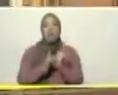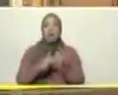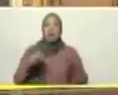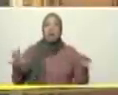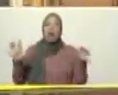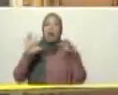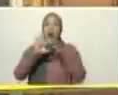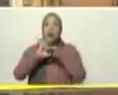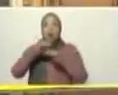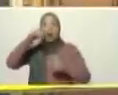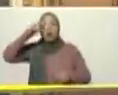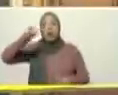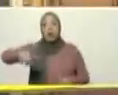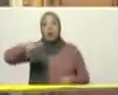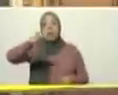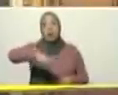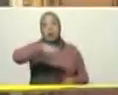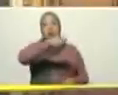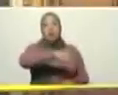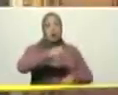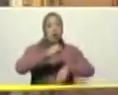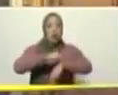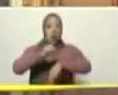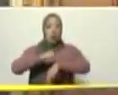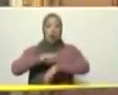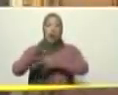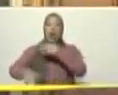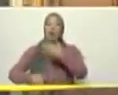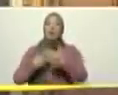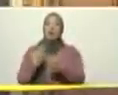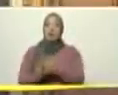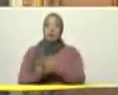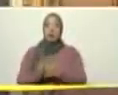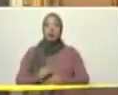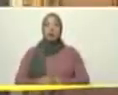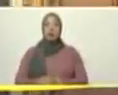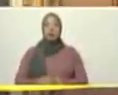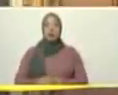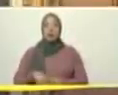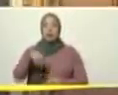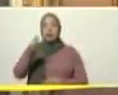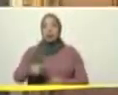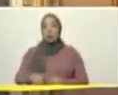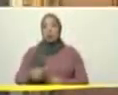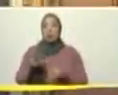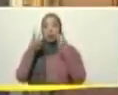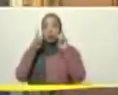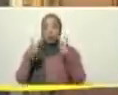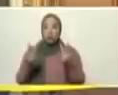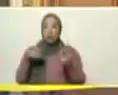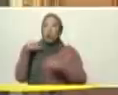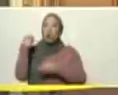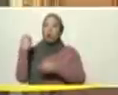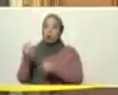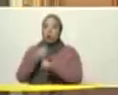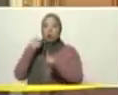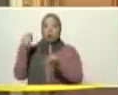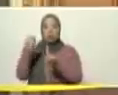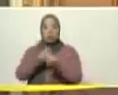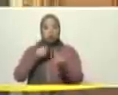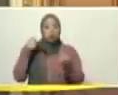que se gestó en las horas del 12 de abril. Ellos creían que estaban consolidando el escenario